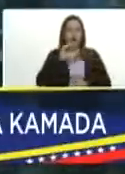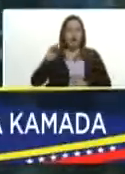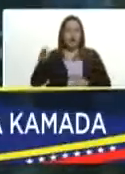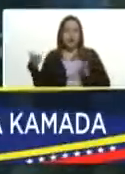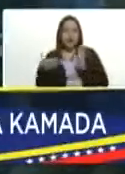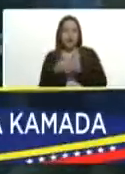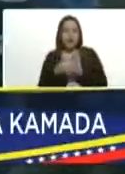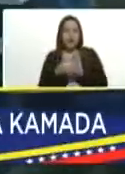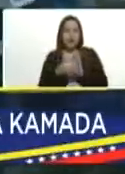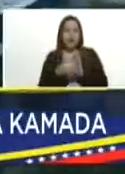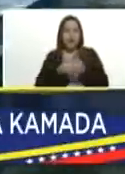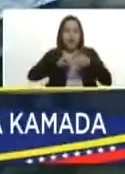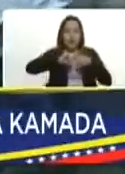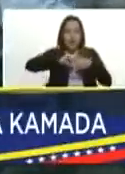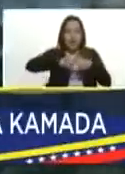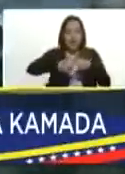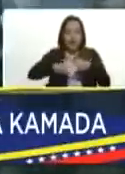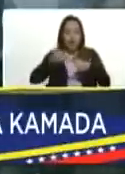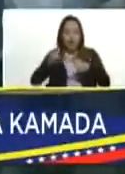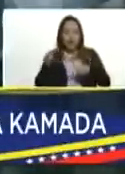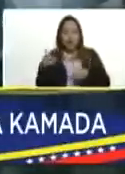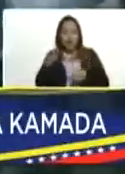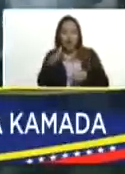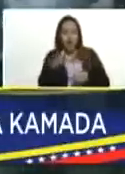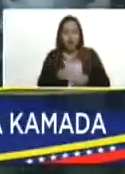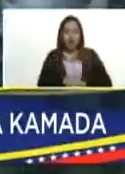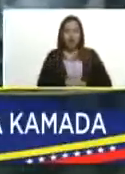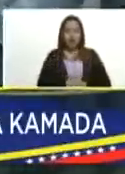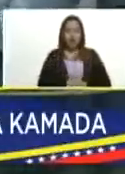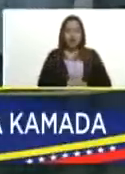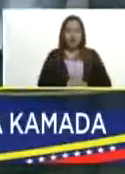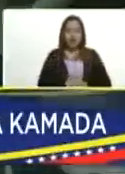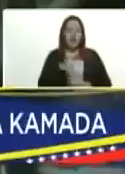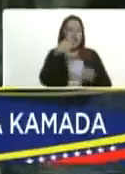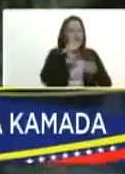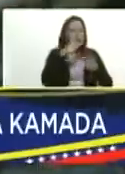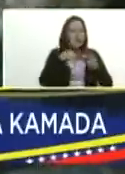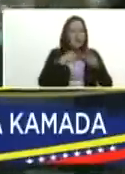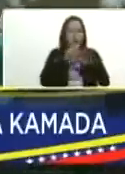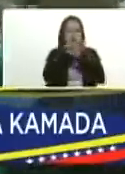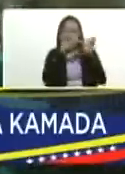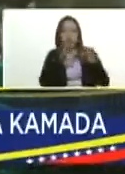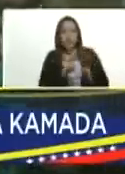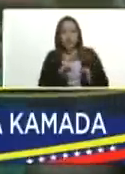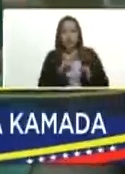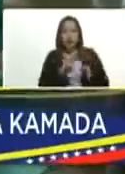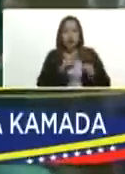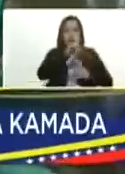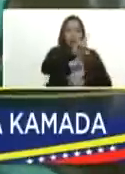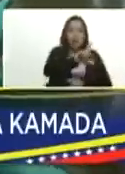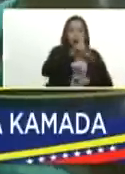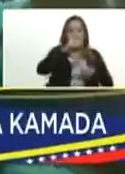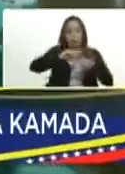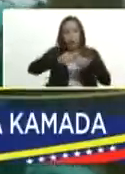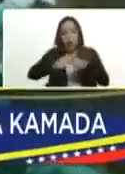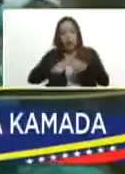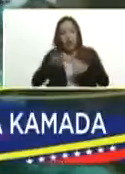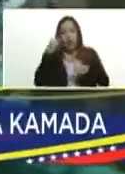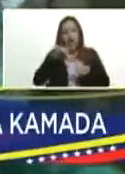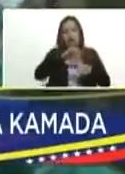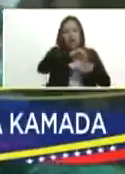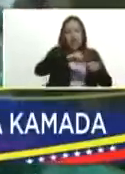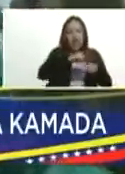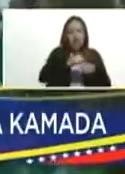2.400.000 latas de sardinas en varias formas de empaque, con salsa de tomate,